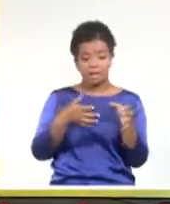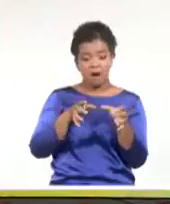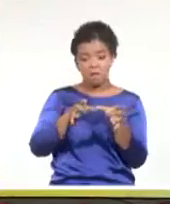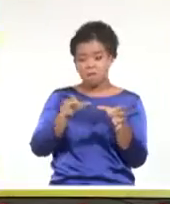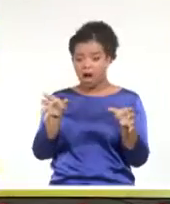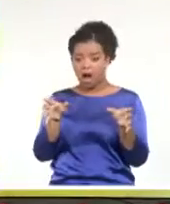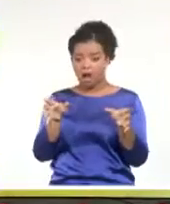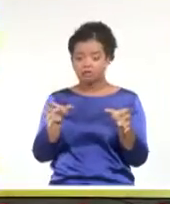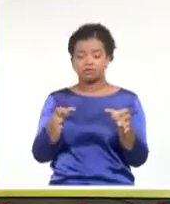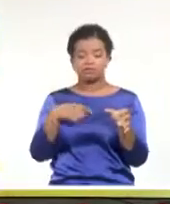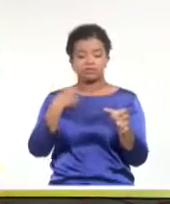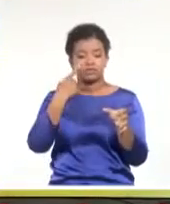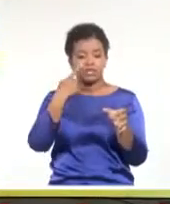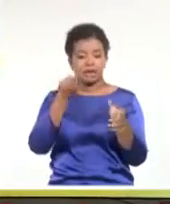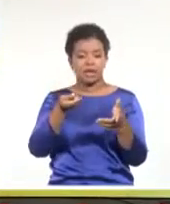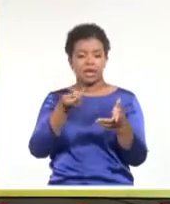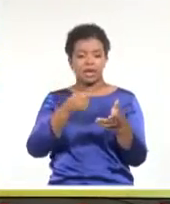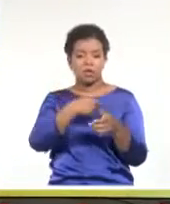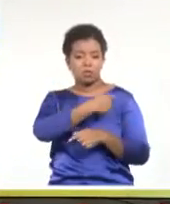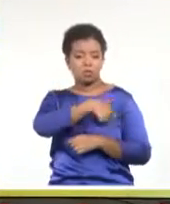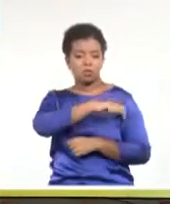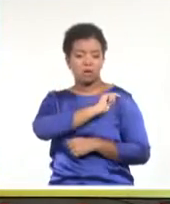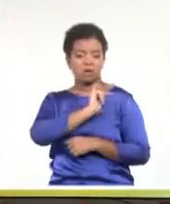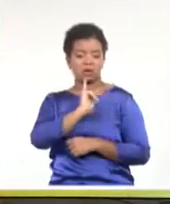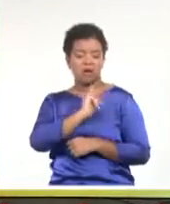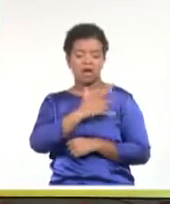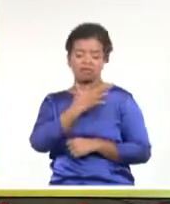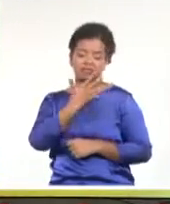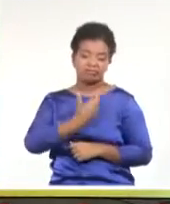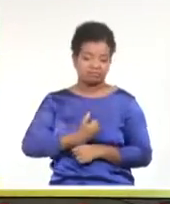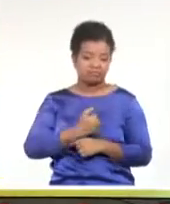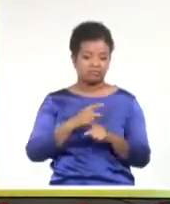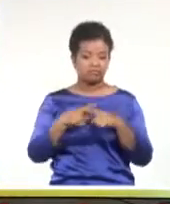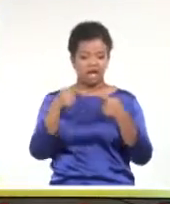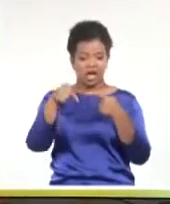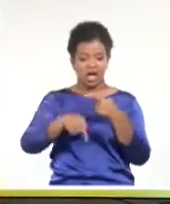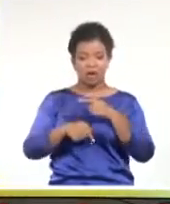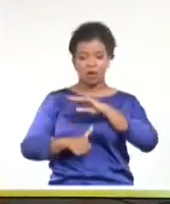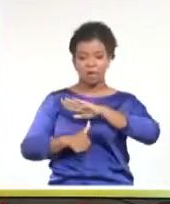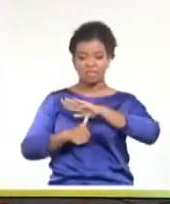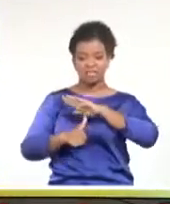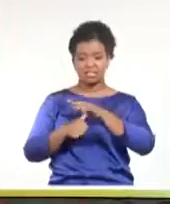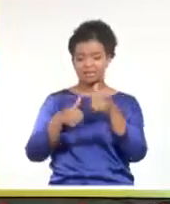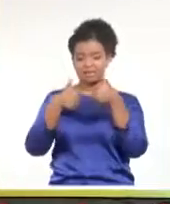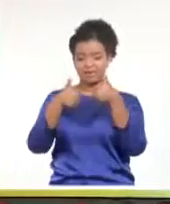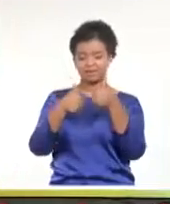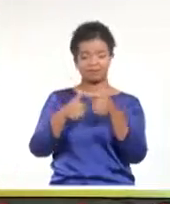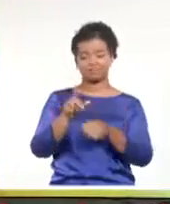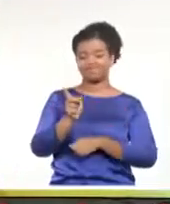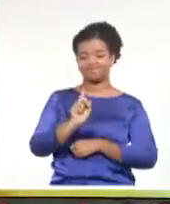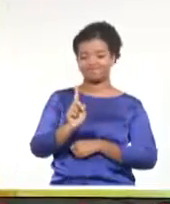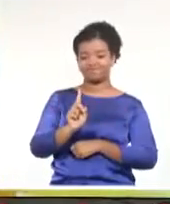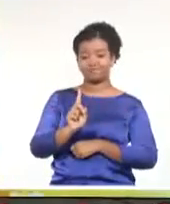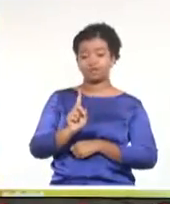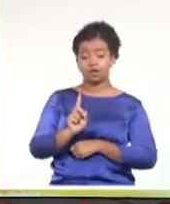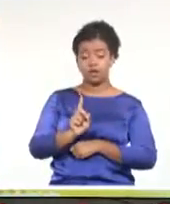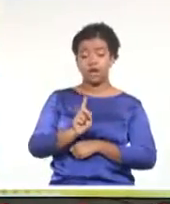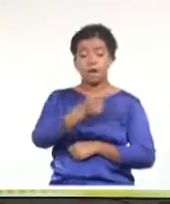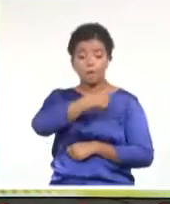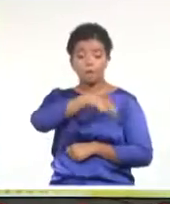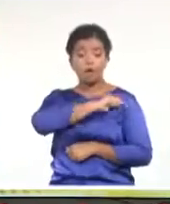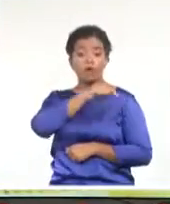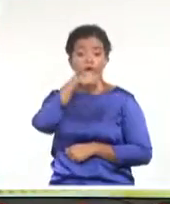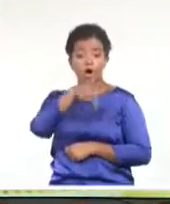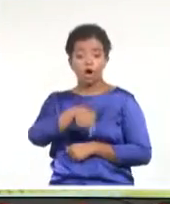y crecientes insatisfacciones con el desempeño de la actual administración, los ciudadanos acuden hoy a